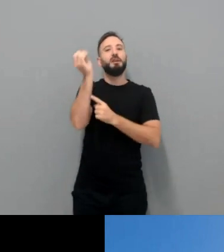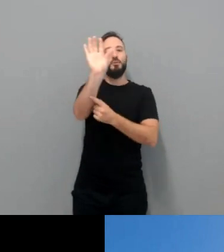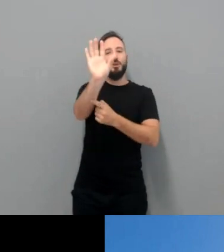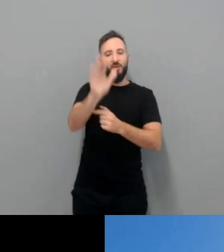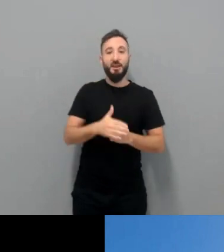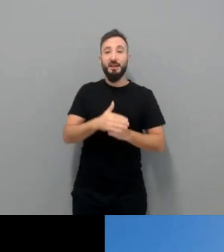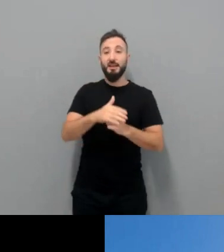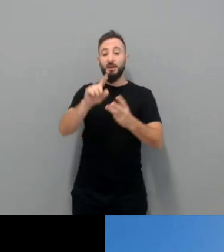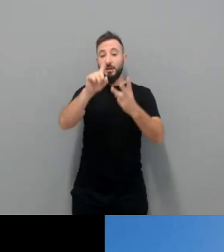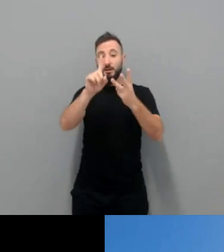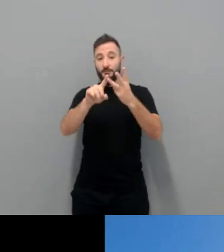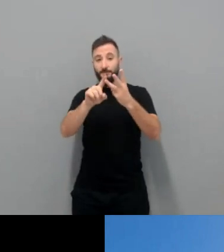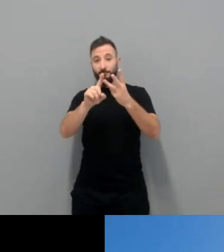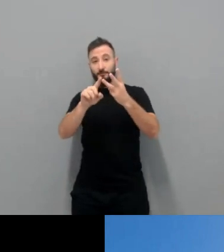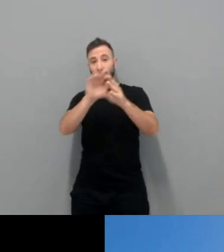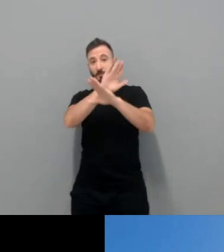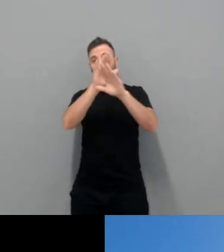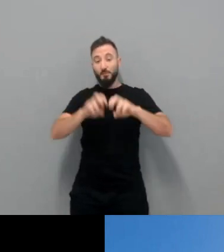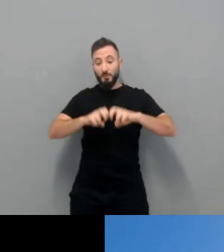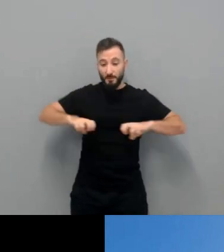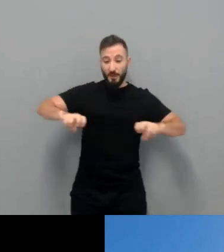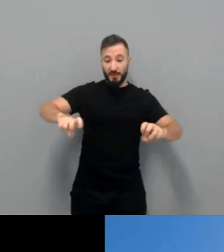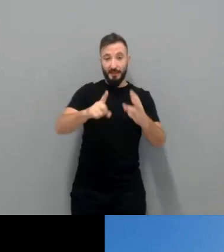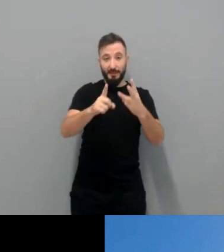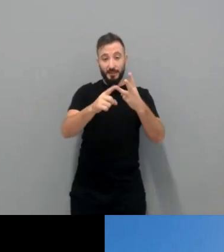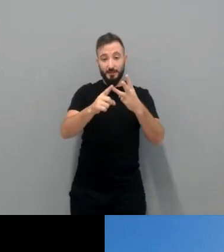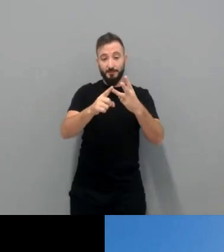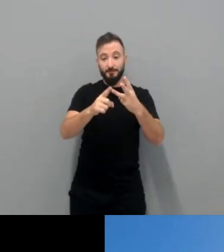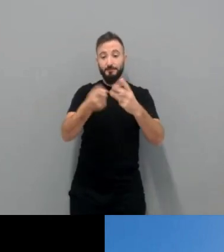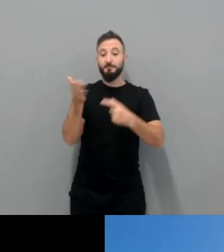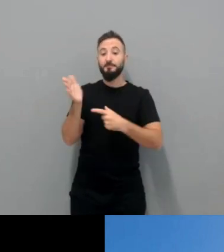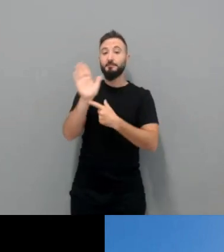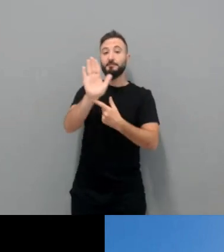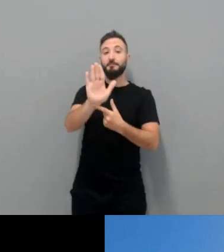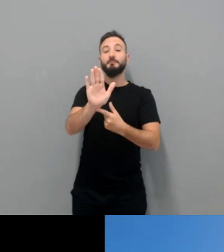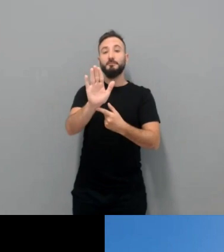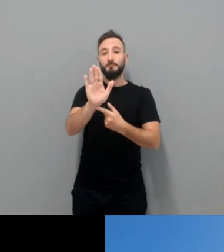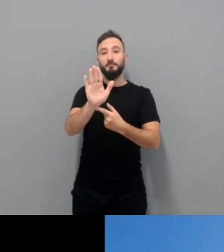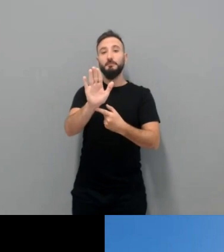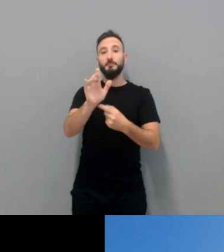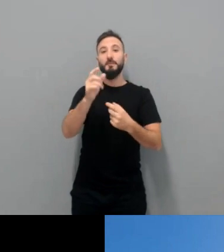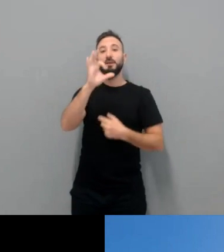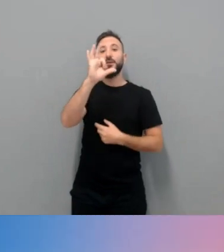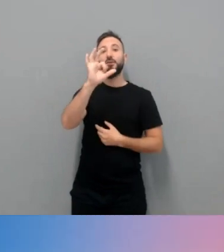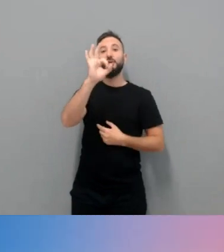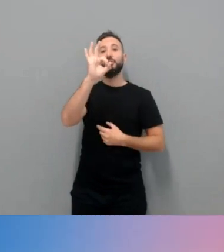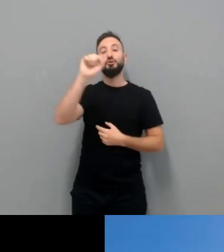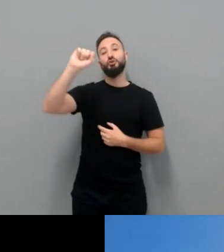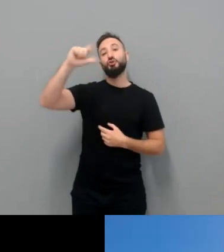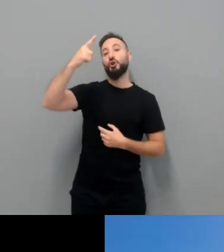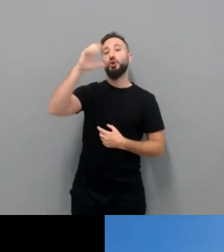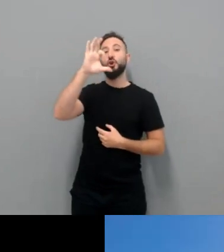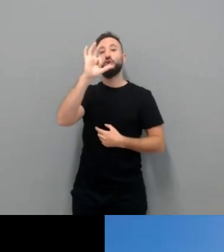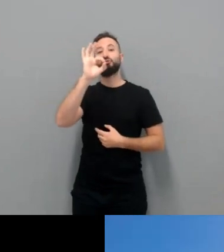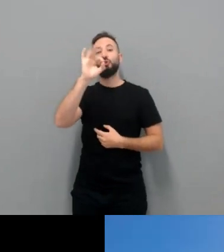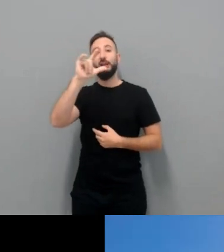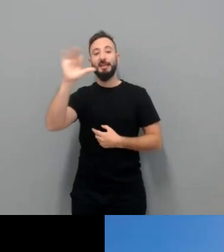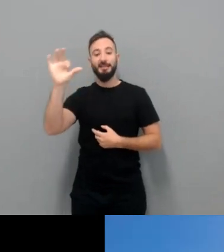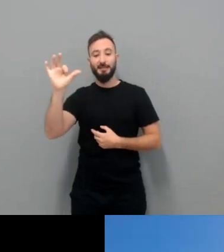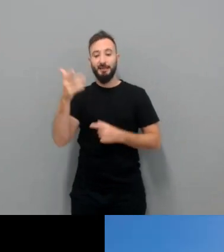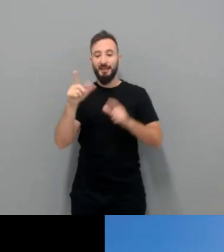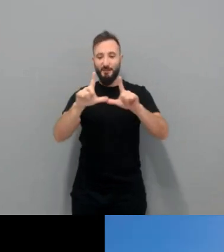para terminar esta maravillosa mesa, os presentamos a Sol Solís, aquí en